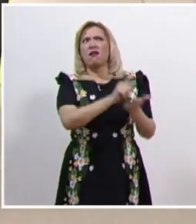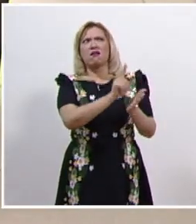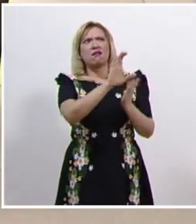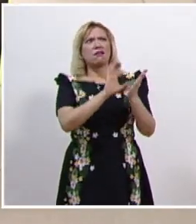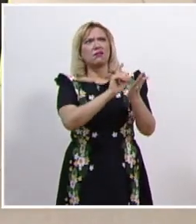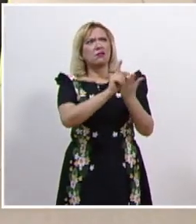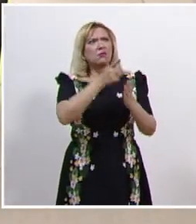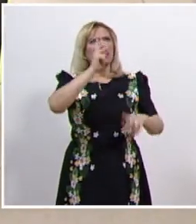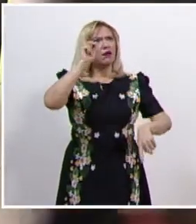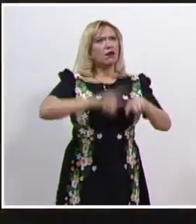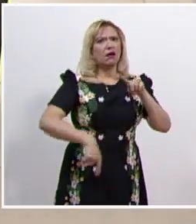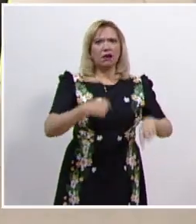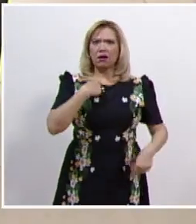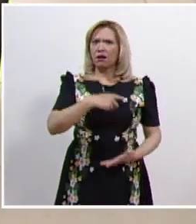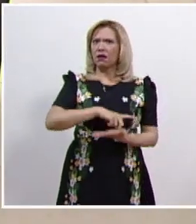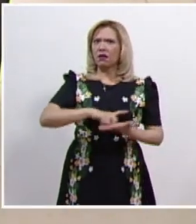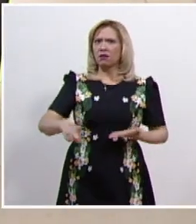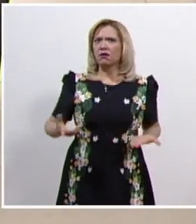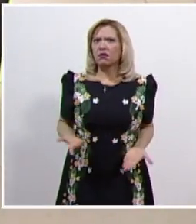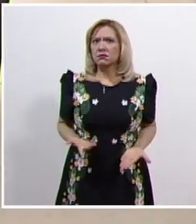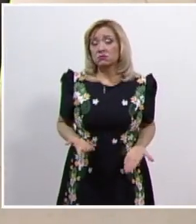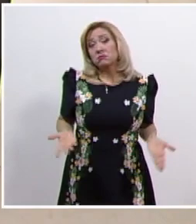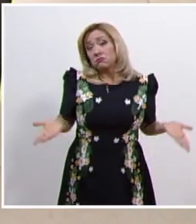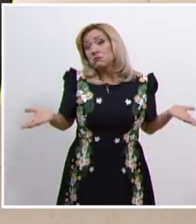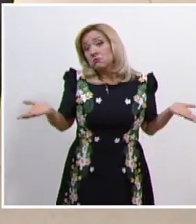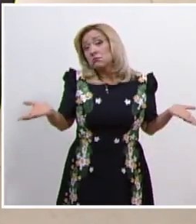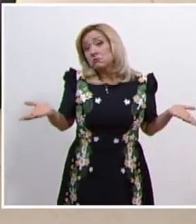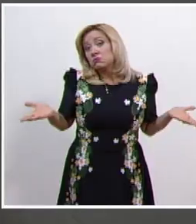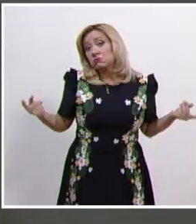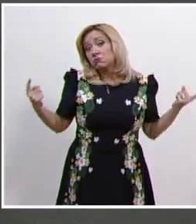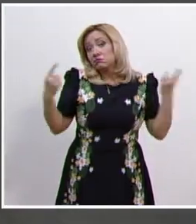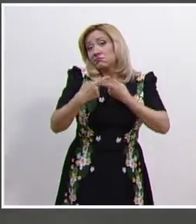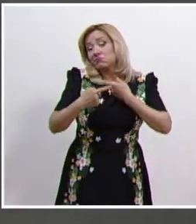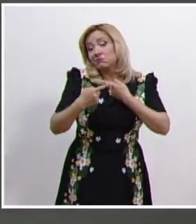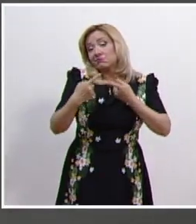inaplicar incluso disposiciones constitucionales que sean contrarias a la